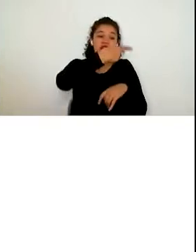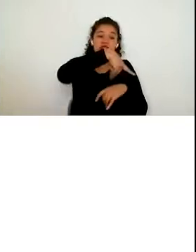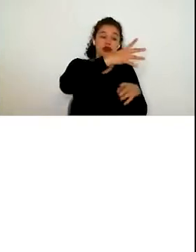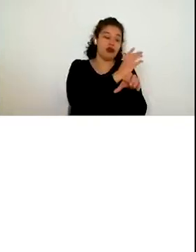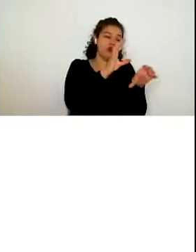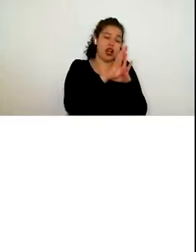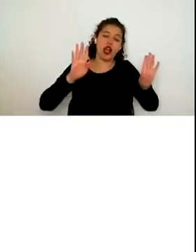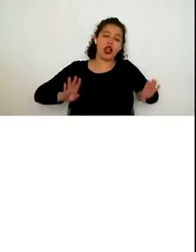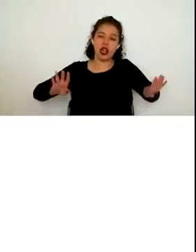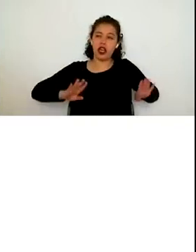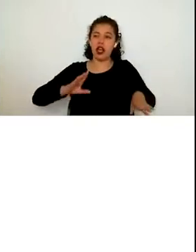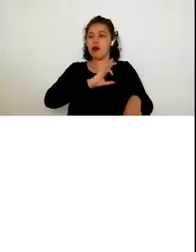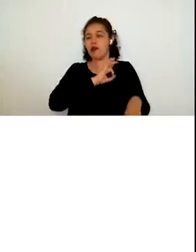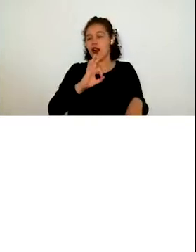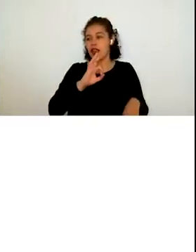objeto de